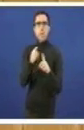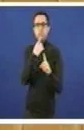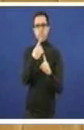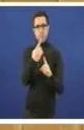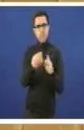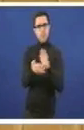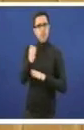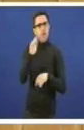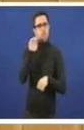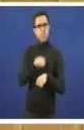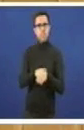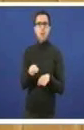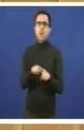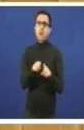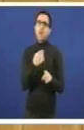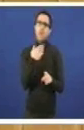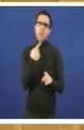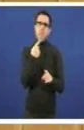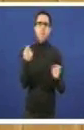sino se xan realidade